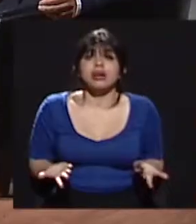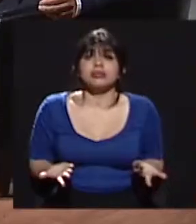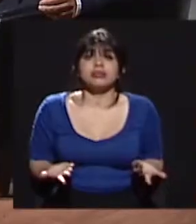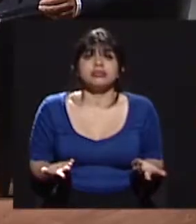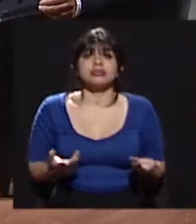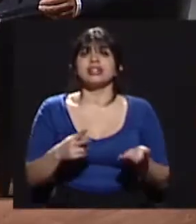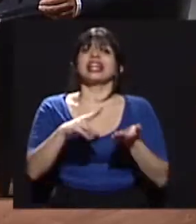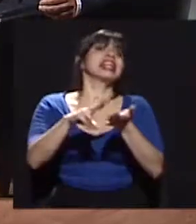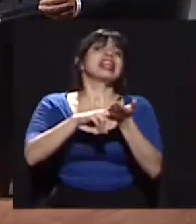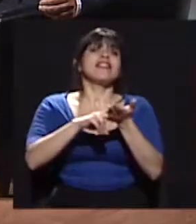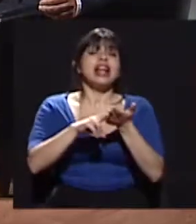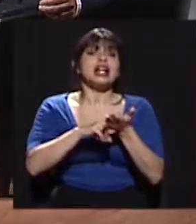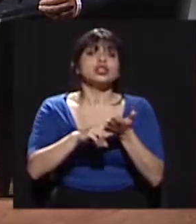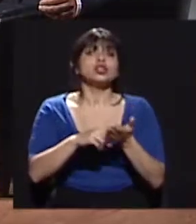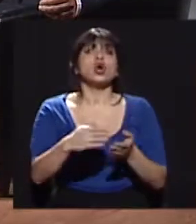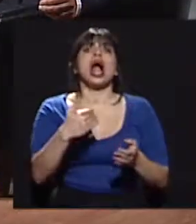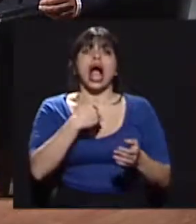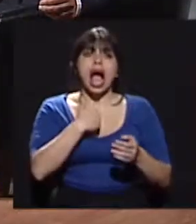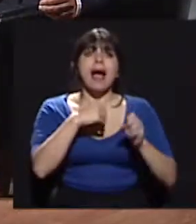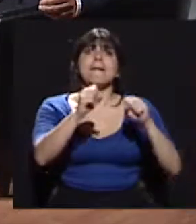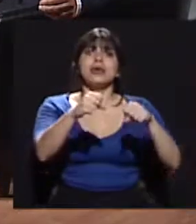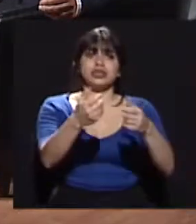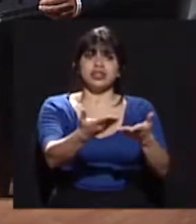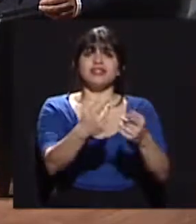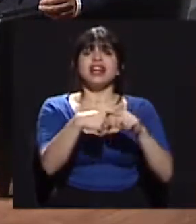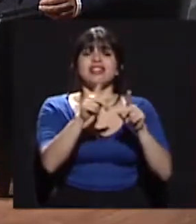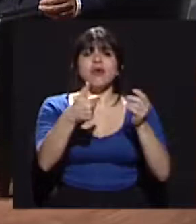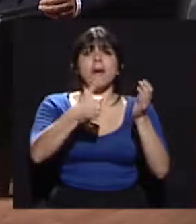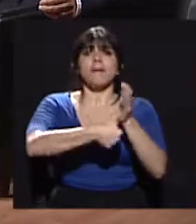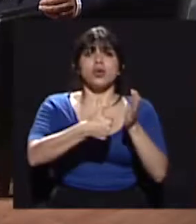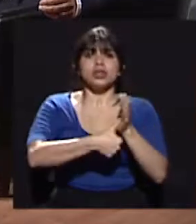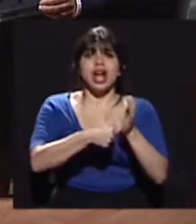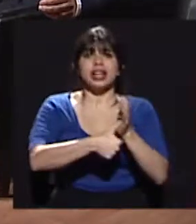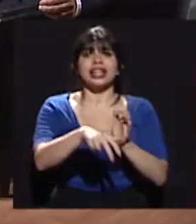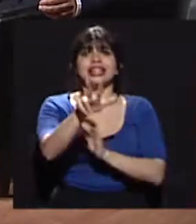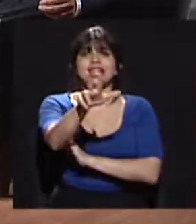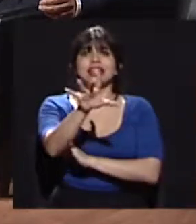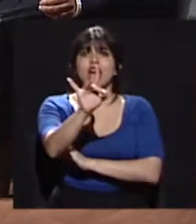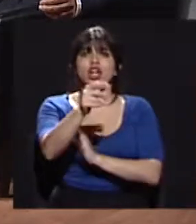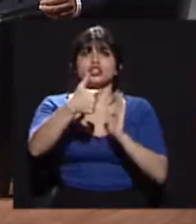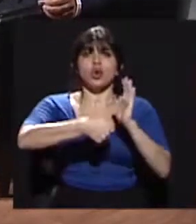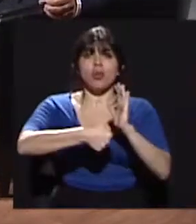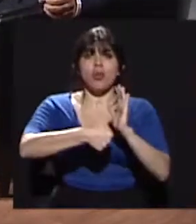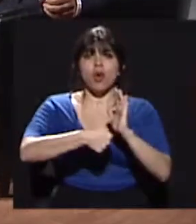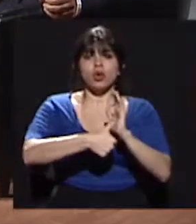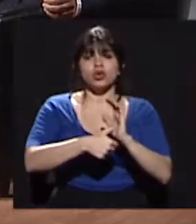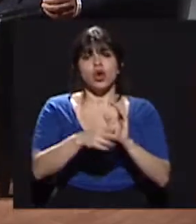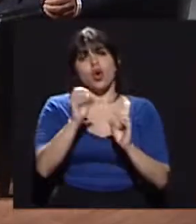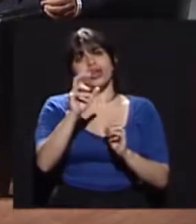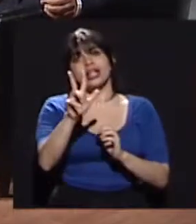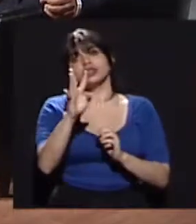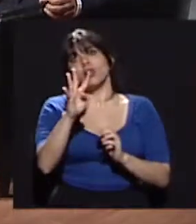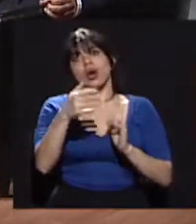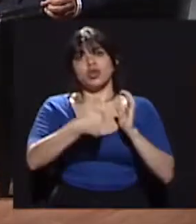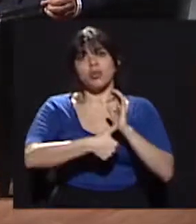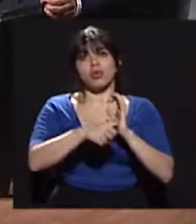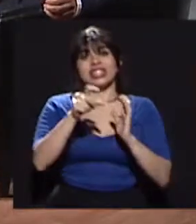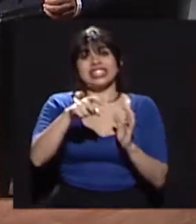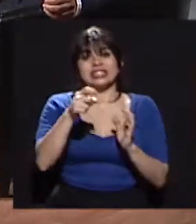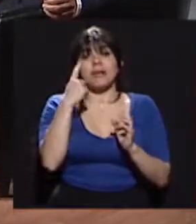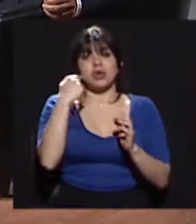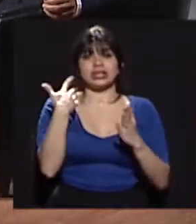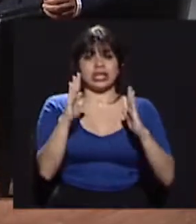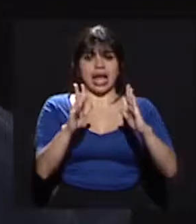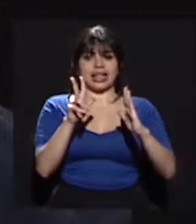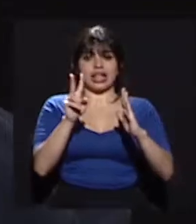liberación nacional tuvo la posibilidad de diferir votando los 38 votos soportando los tres o cuatro votos necesarios porque teníamos